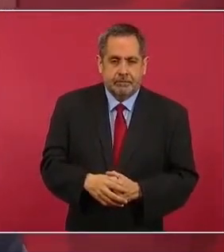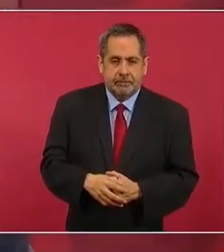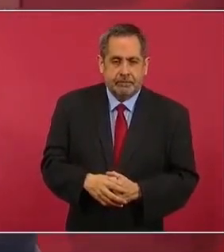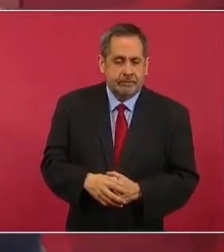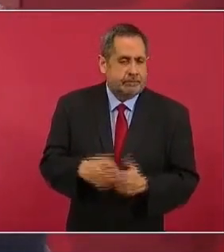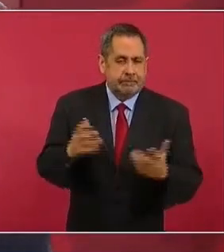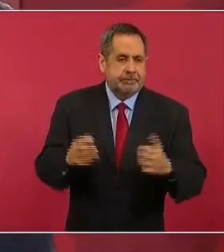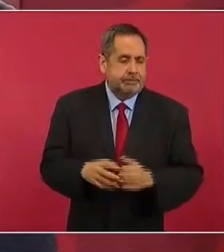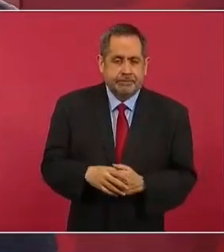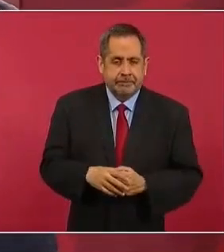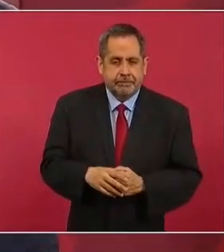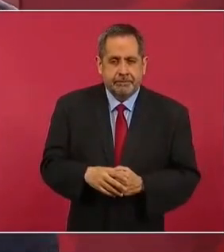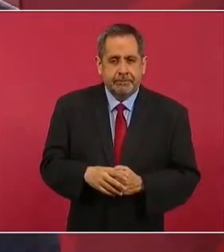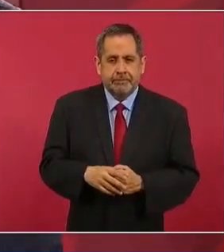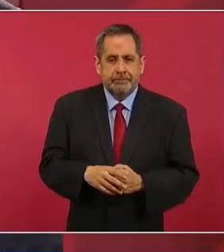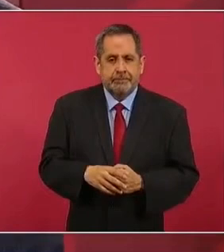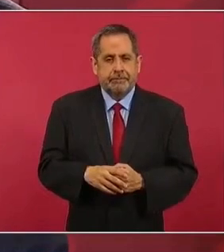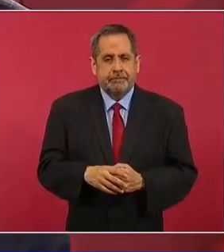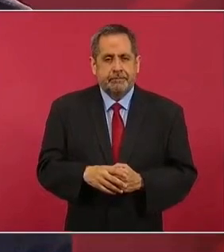aunque sea